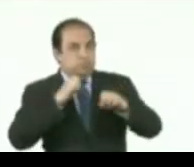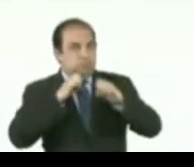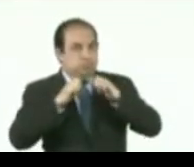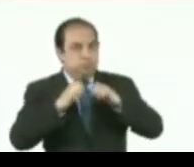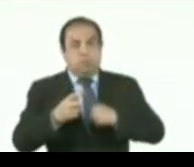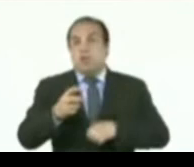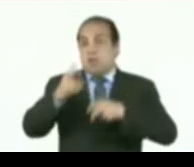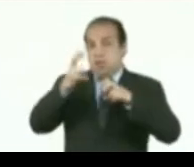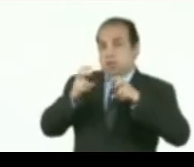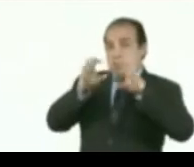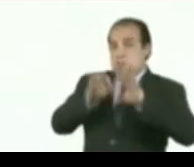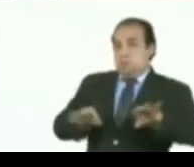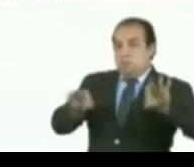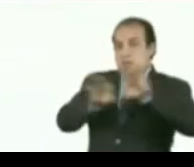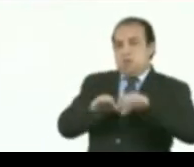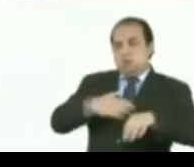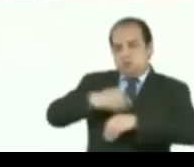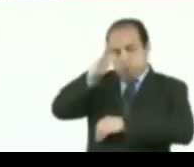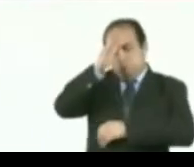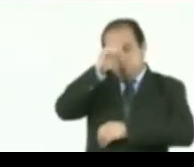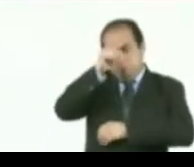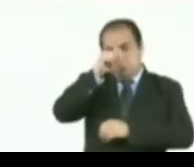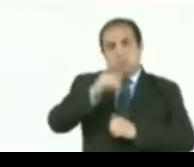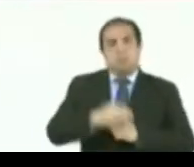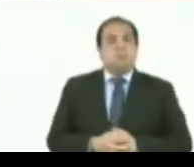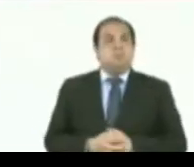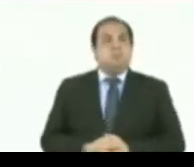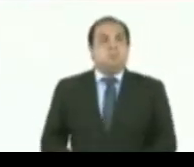y yo estaría de acuerdo porque